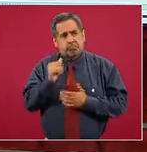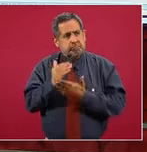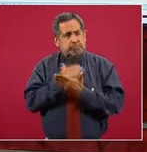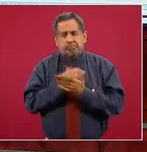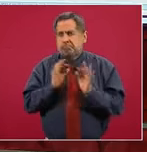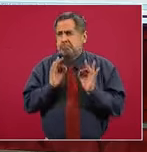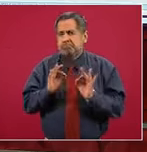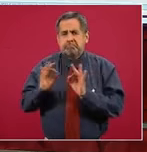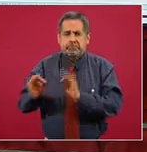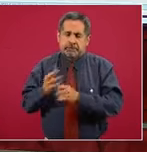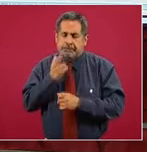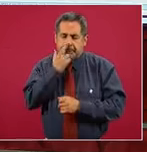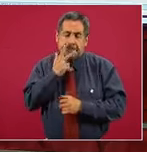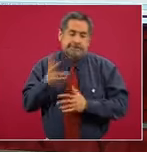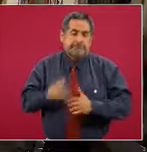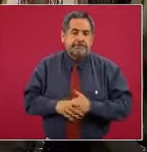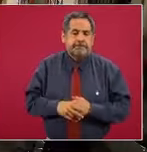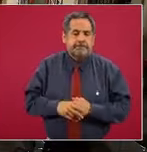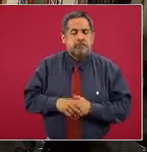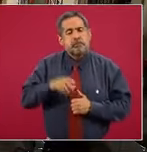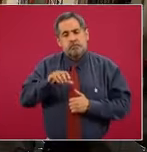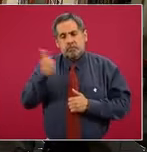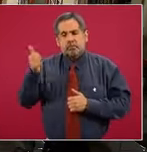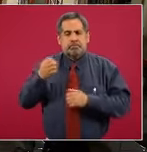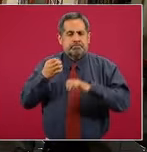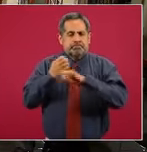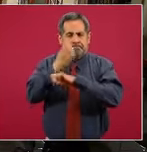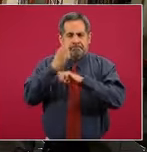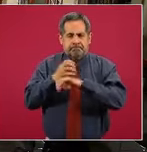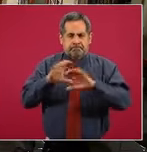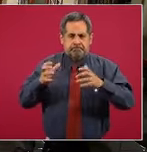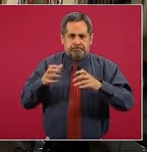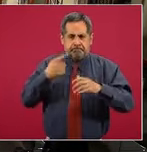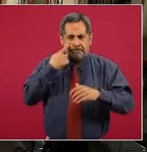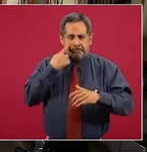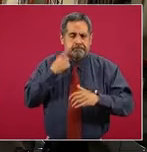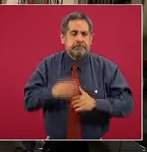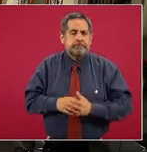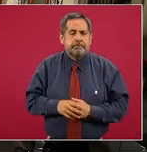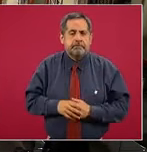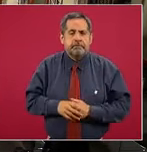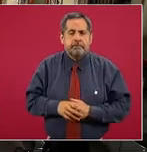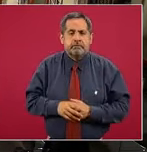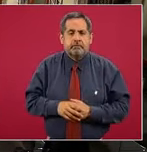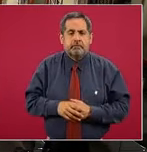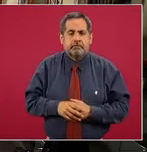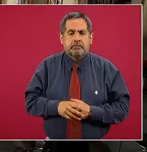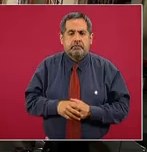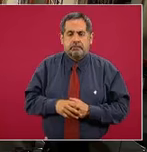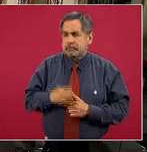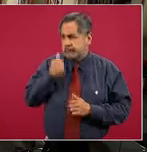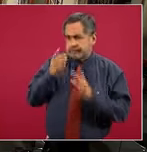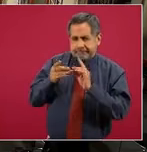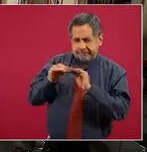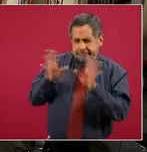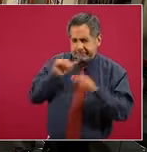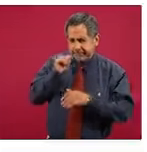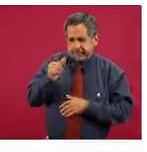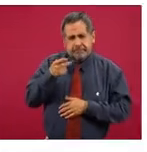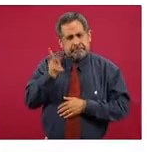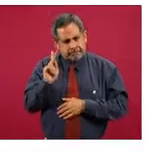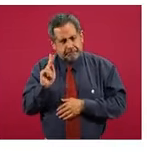positivo. Otro grupo de estados, la siguiente por favor, que tampoco se ve claramente, pero nada más